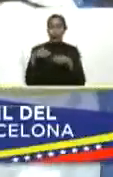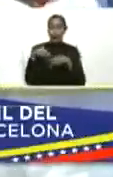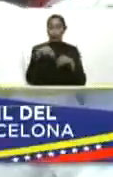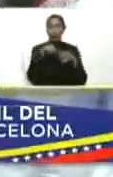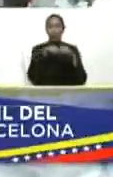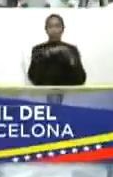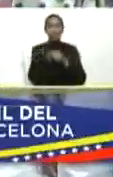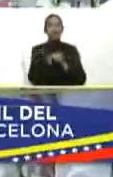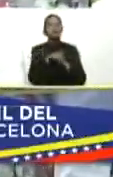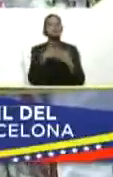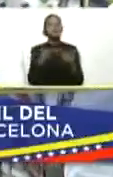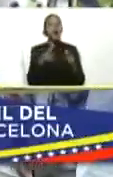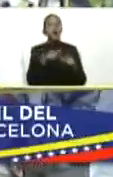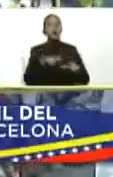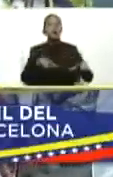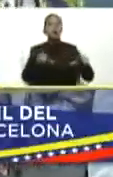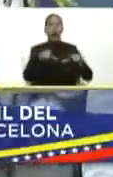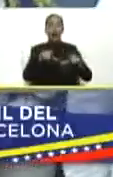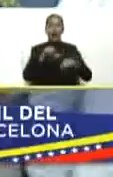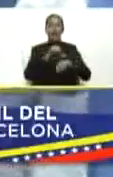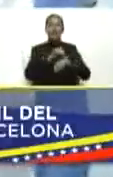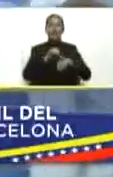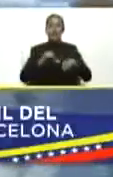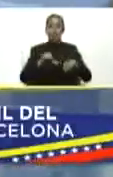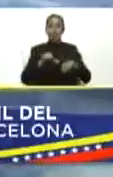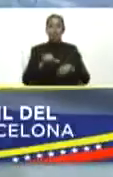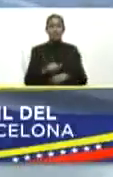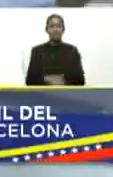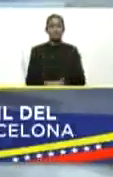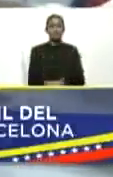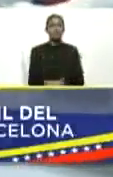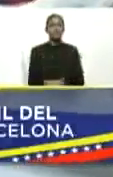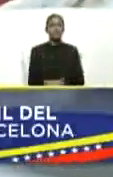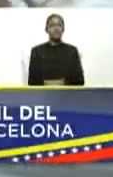como tal, el quirófano. ¿Cómo están ustedes? Hola.